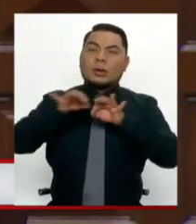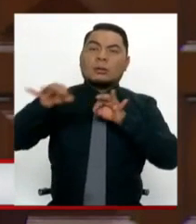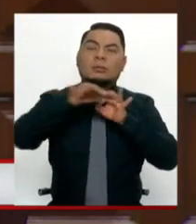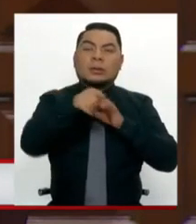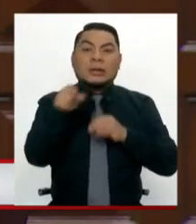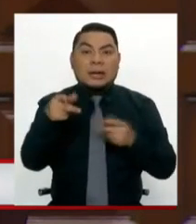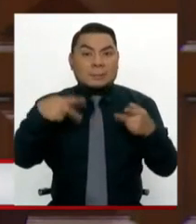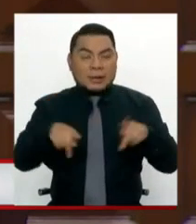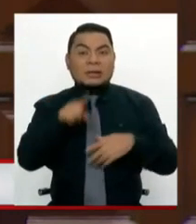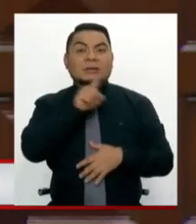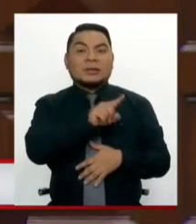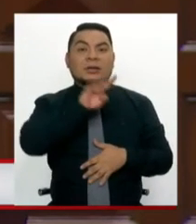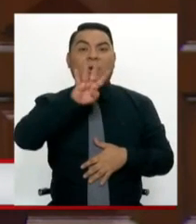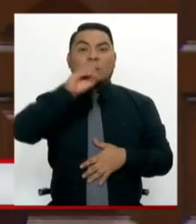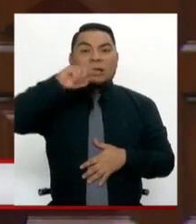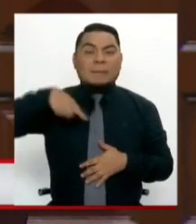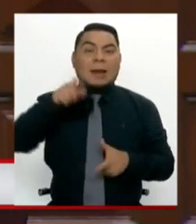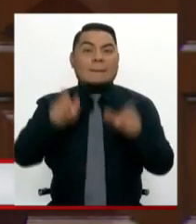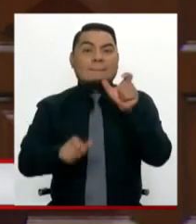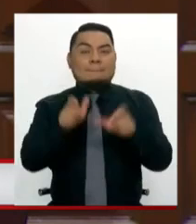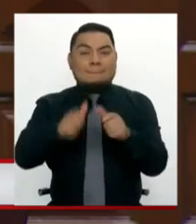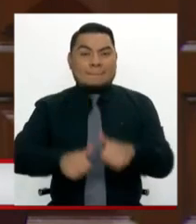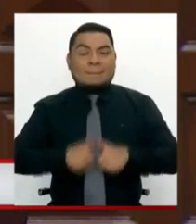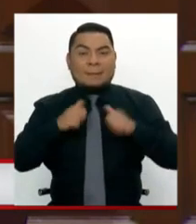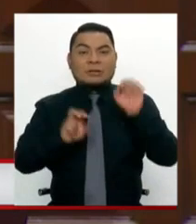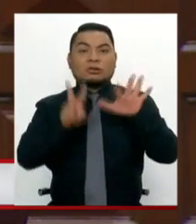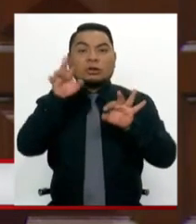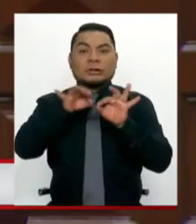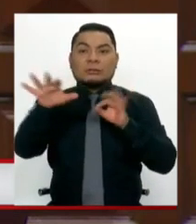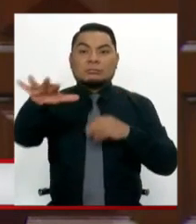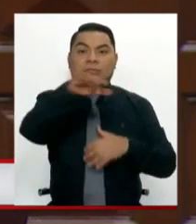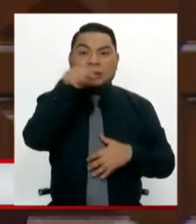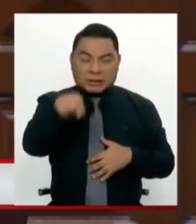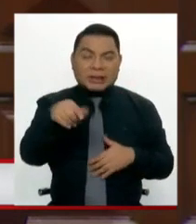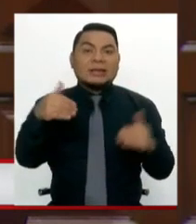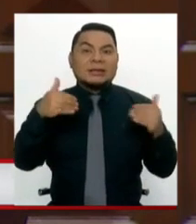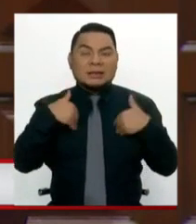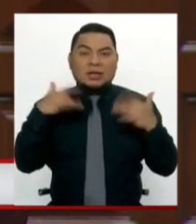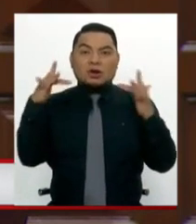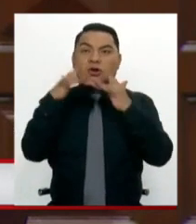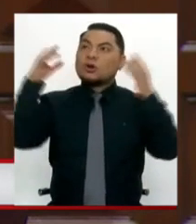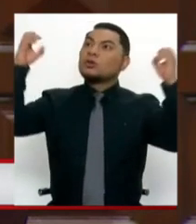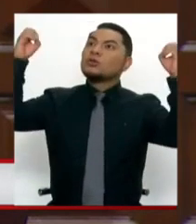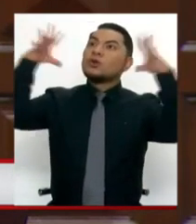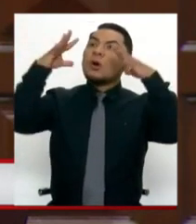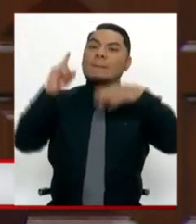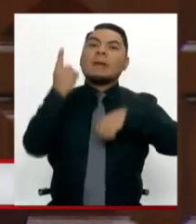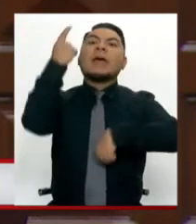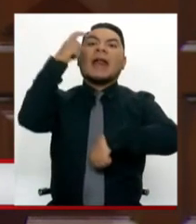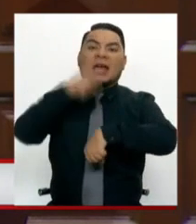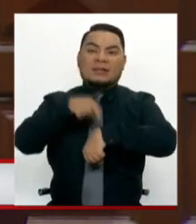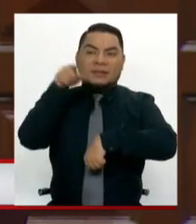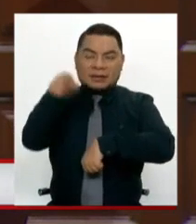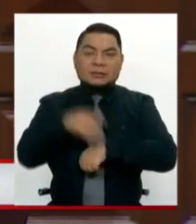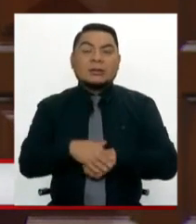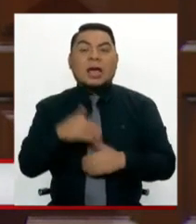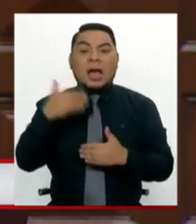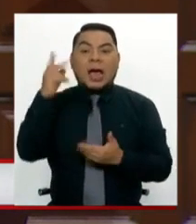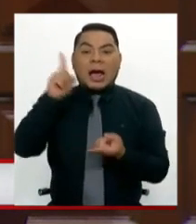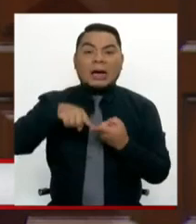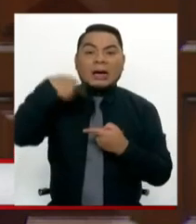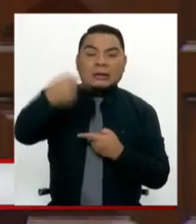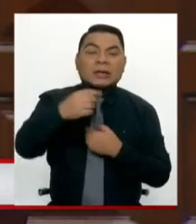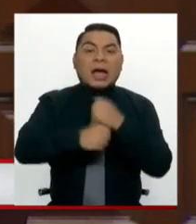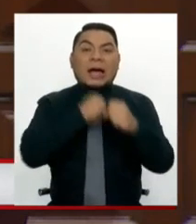que más de 140 mil habitantes de 12 regiones del país cuenten con energía eléctrica por primera vez, y para el